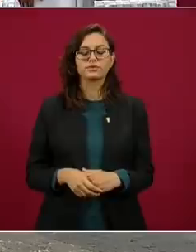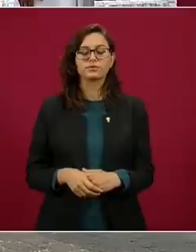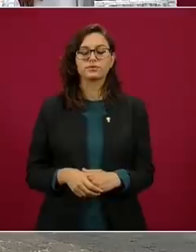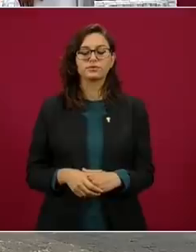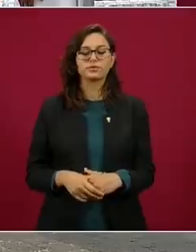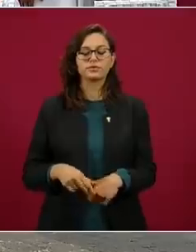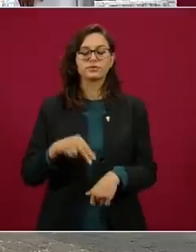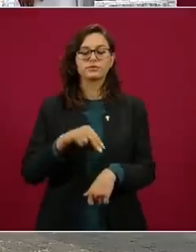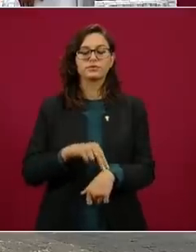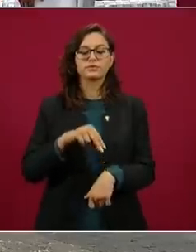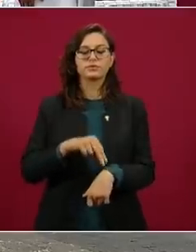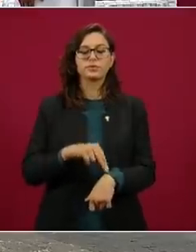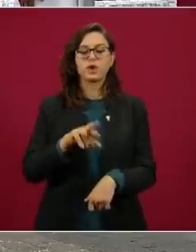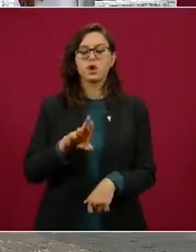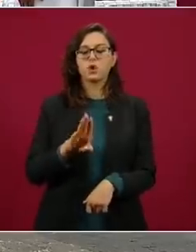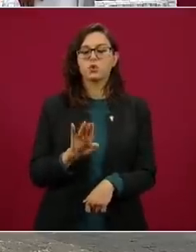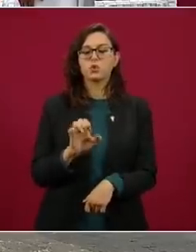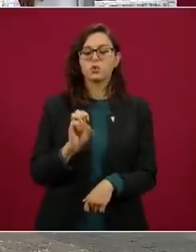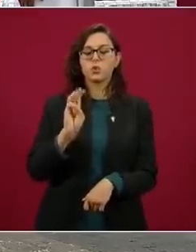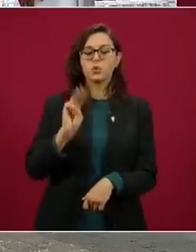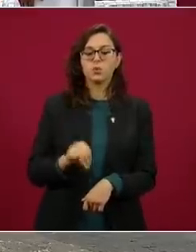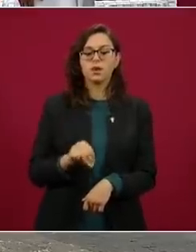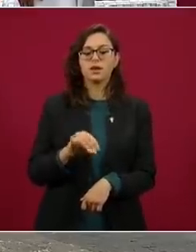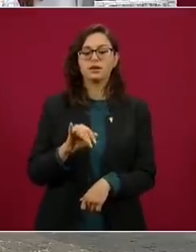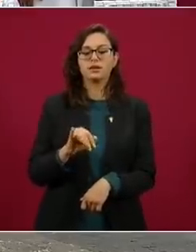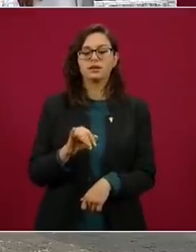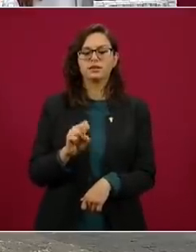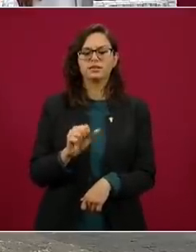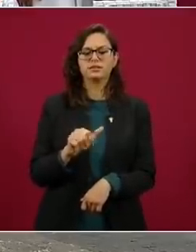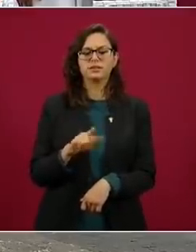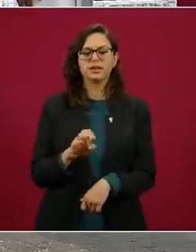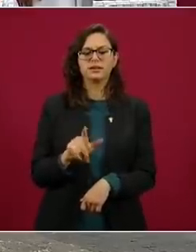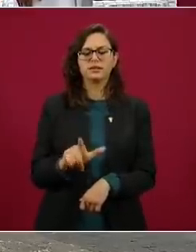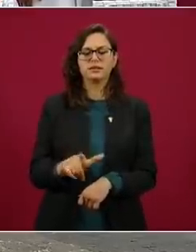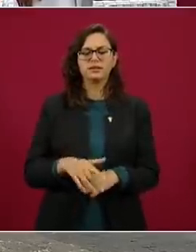médico rubén isa y montaño islas